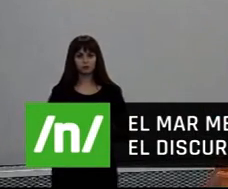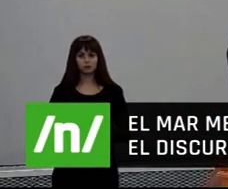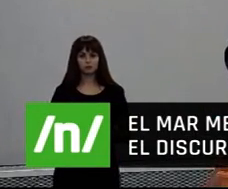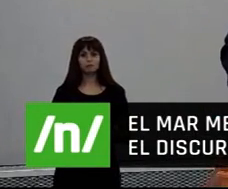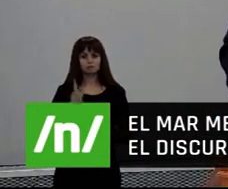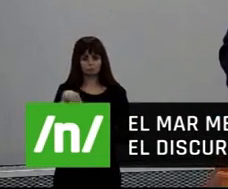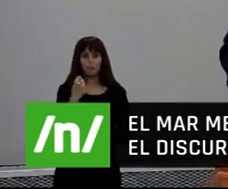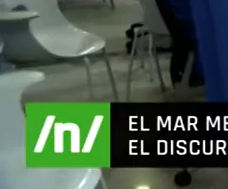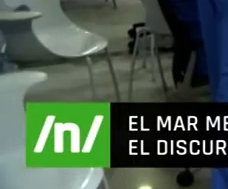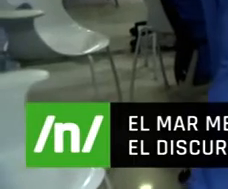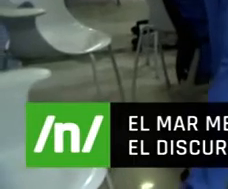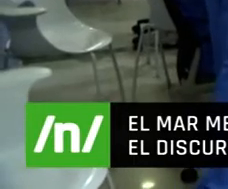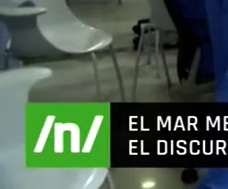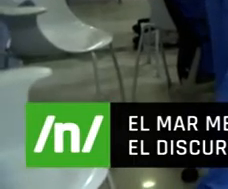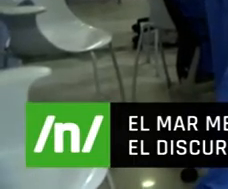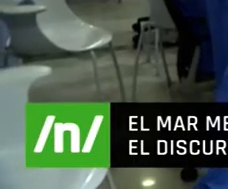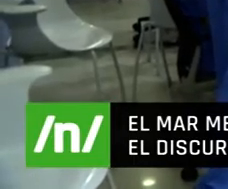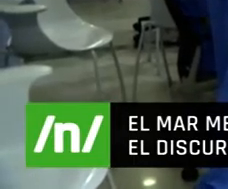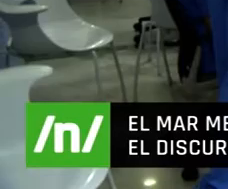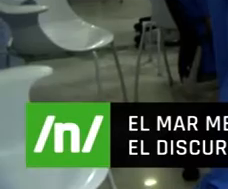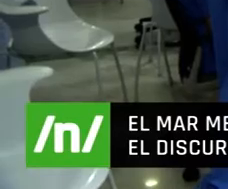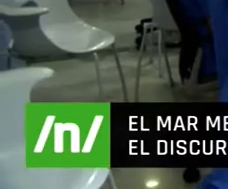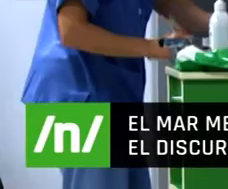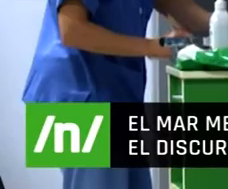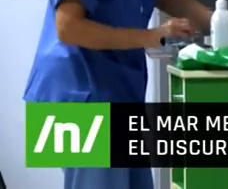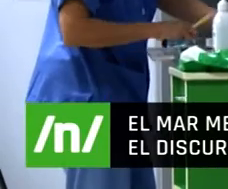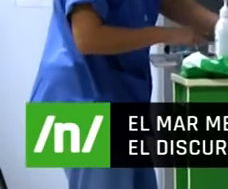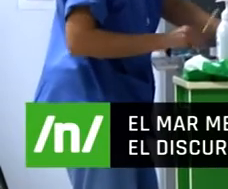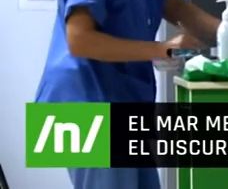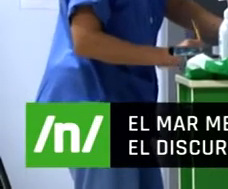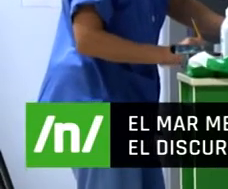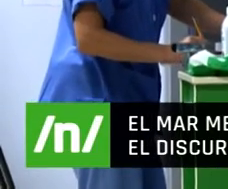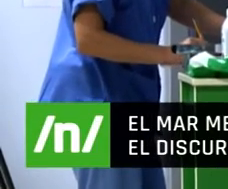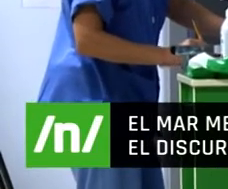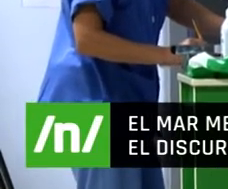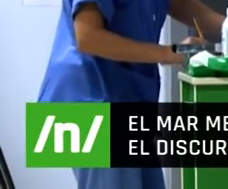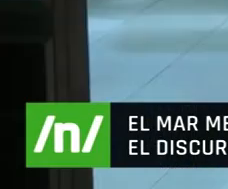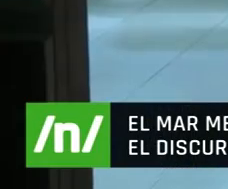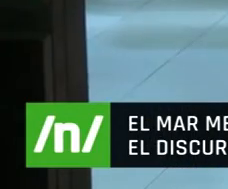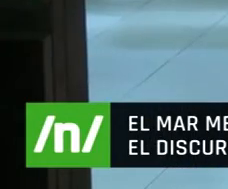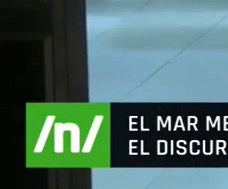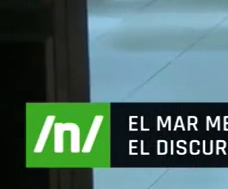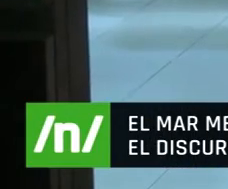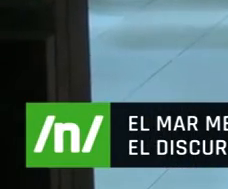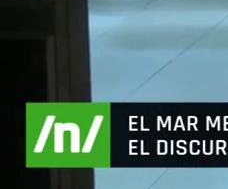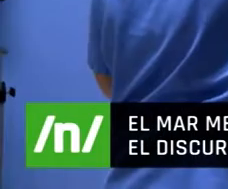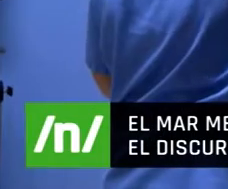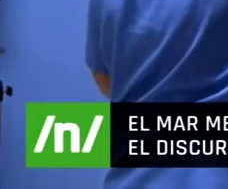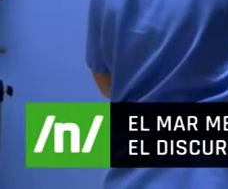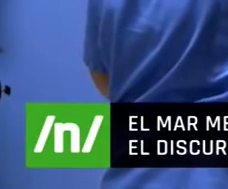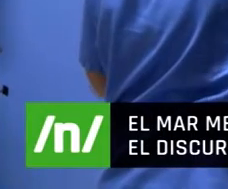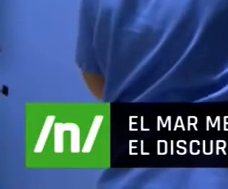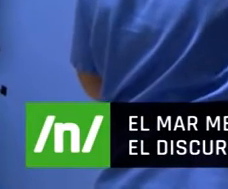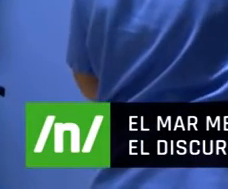fundamentales, la salud. Sobre este apartado, además de valorar de forma positiva la gestión del Gobierno murciano, ha anunciado un refuerzo en la atención